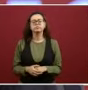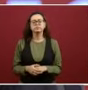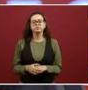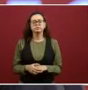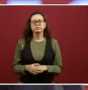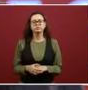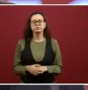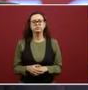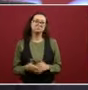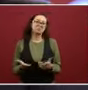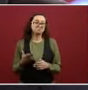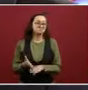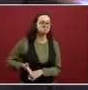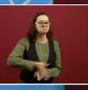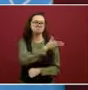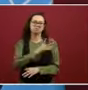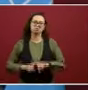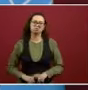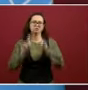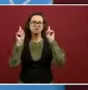al contrario,